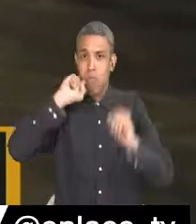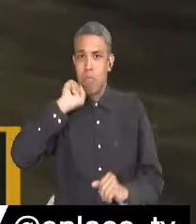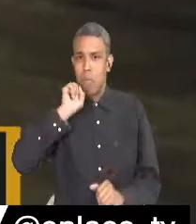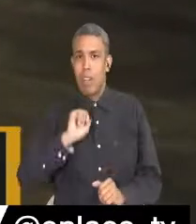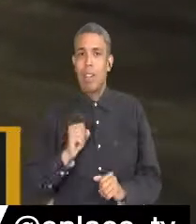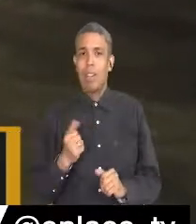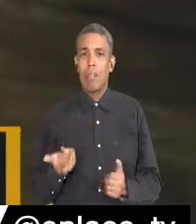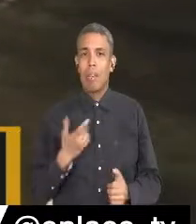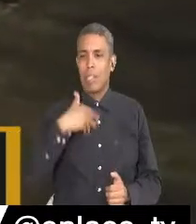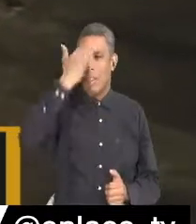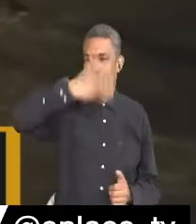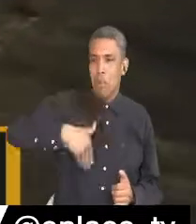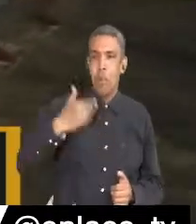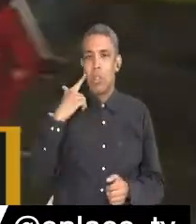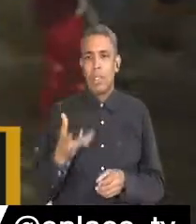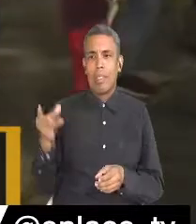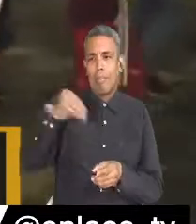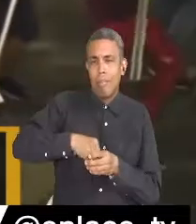pagar su traslado.